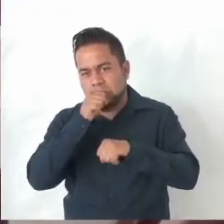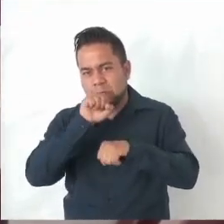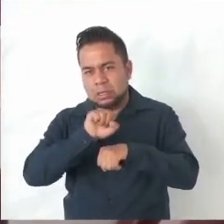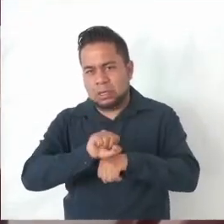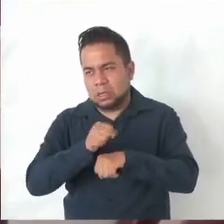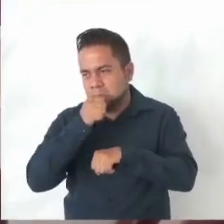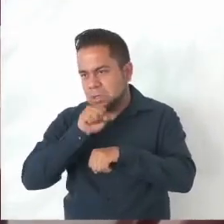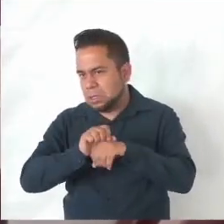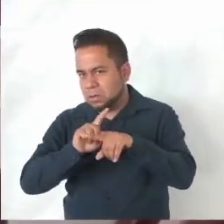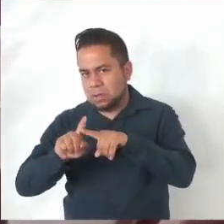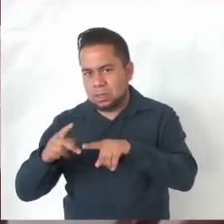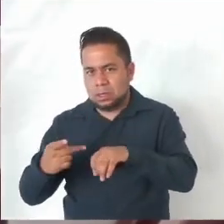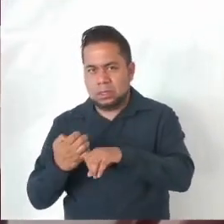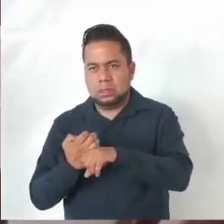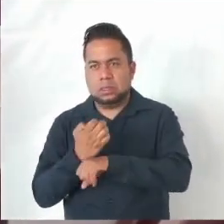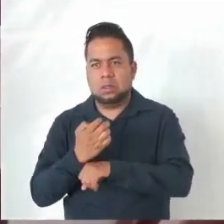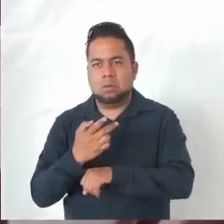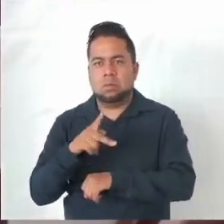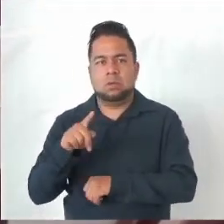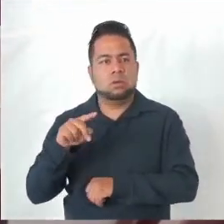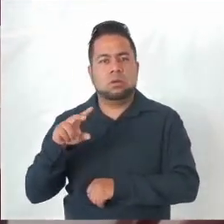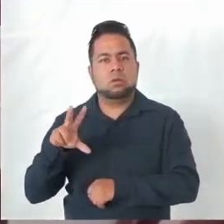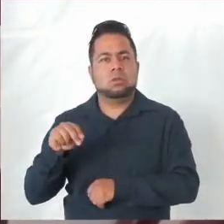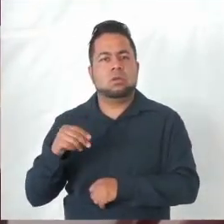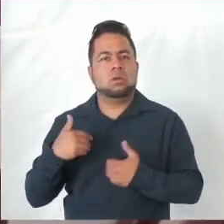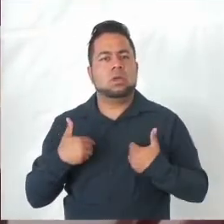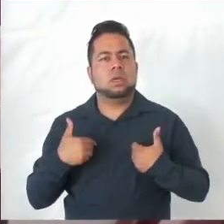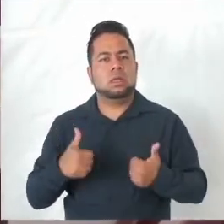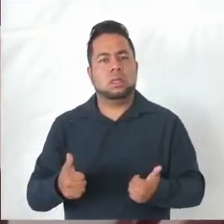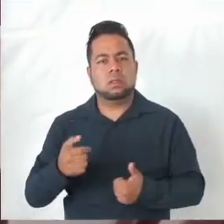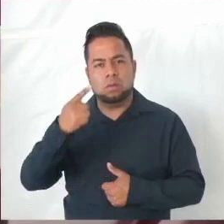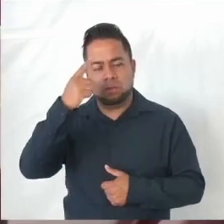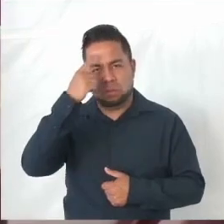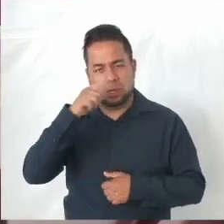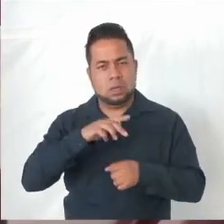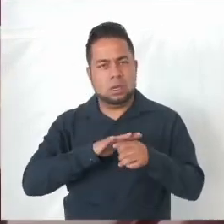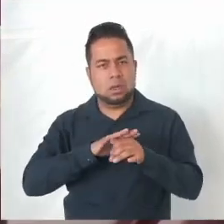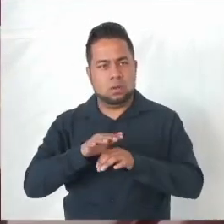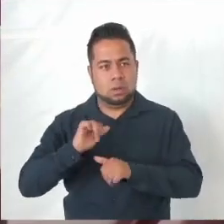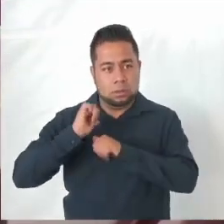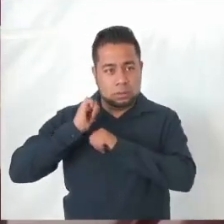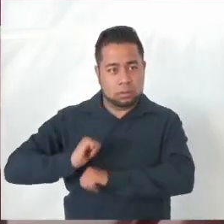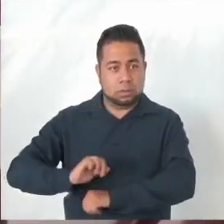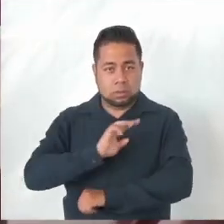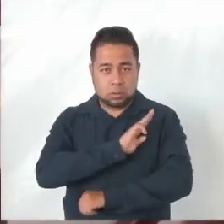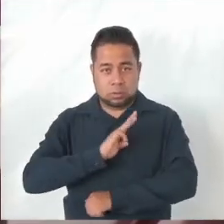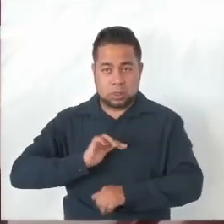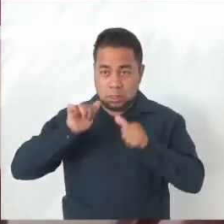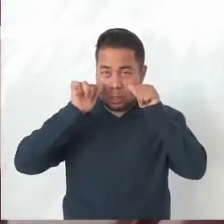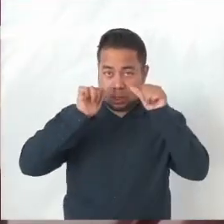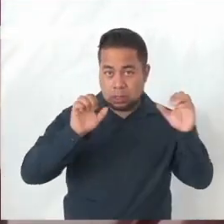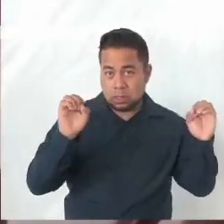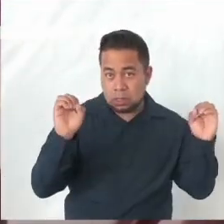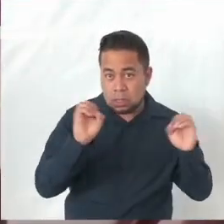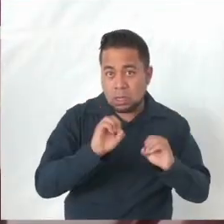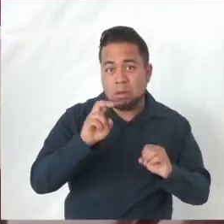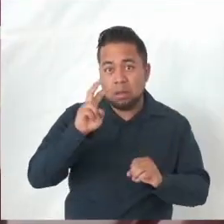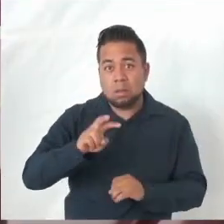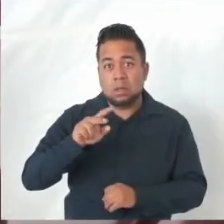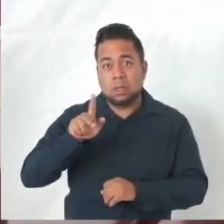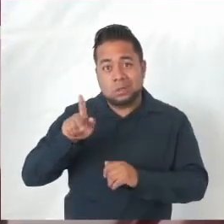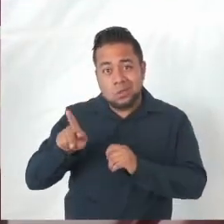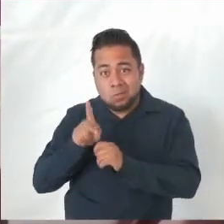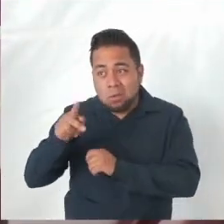Estado, pero no puede ser la razón para desatender a las autoridades municipales que se trasladan desde